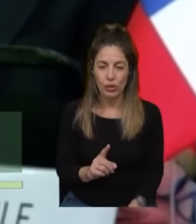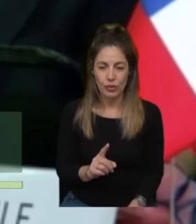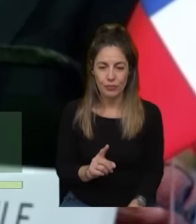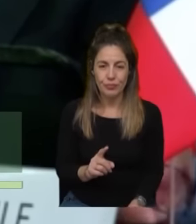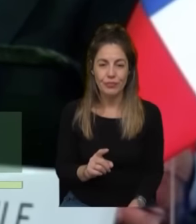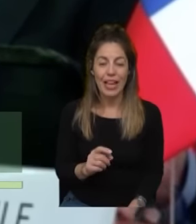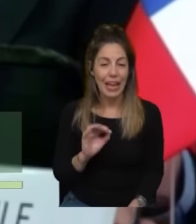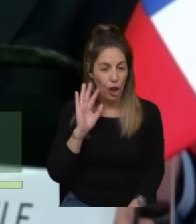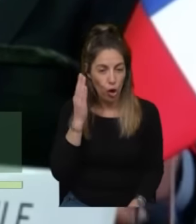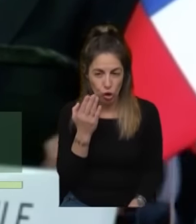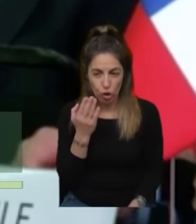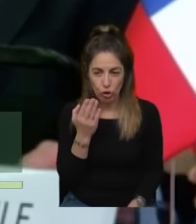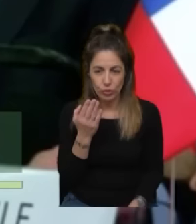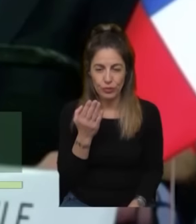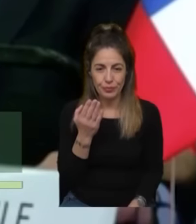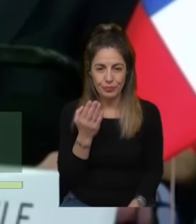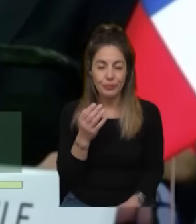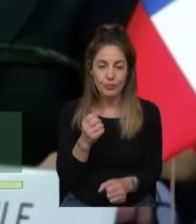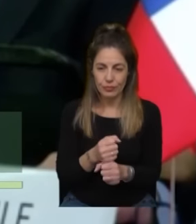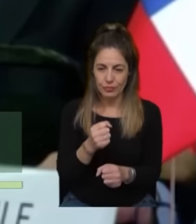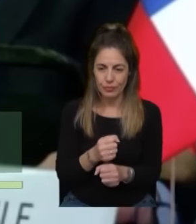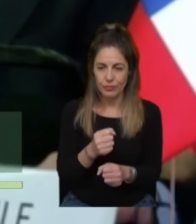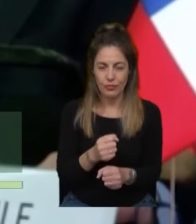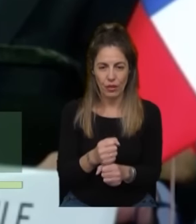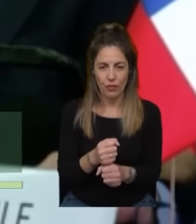Que reconozco el trabajo